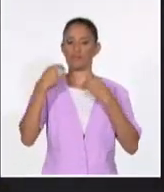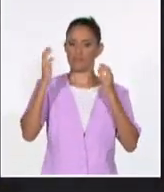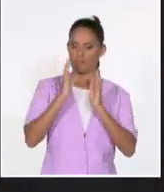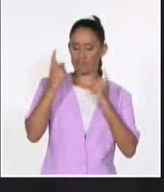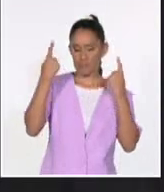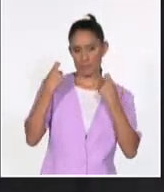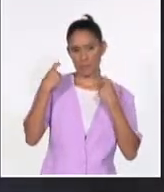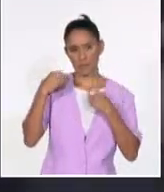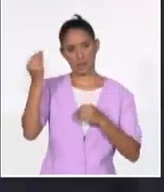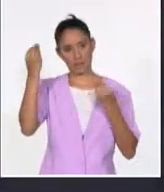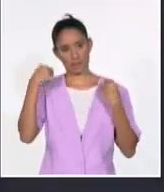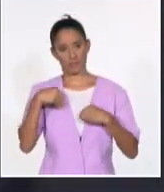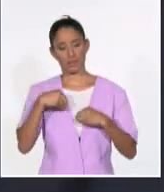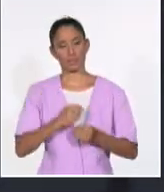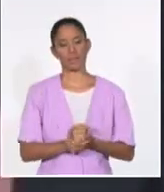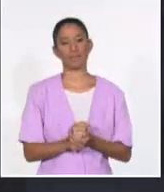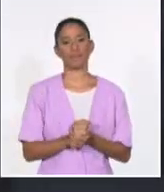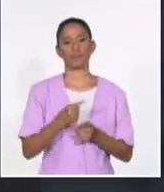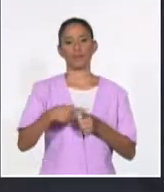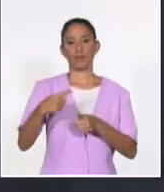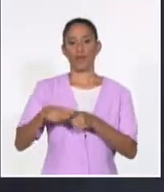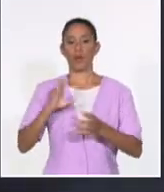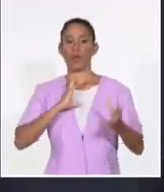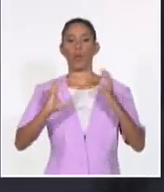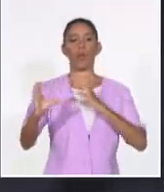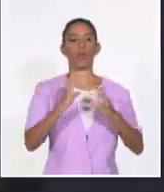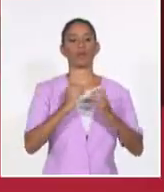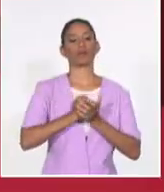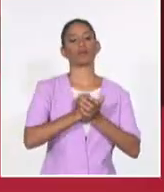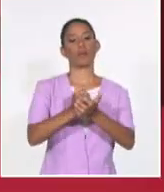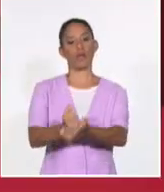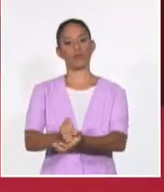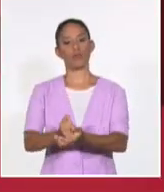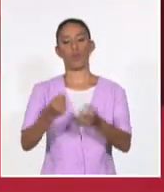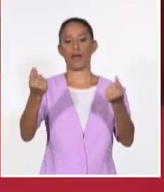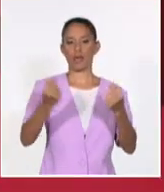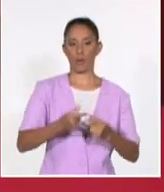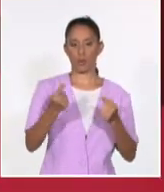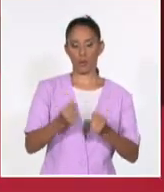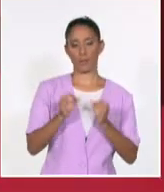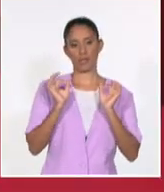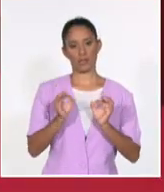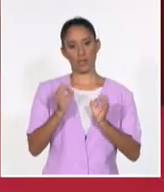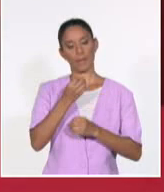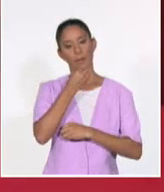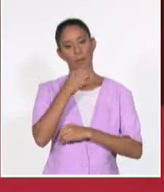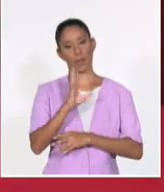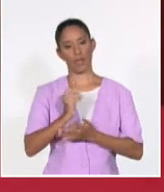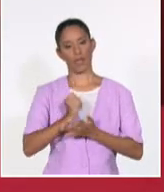cooperación no solo a nivel de comunicación, sino también a nivel económico, siempre que sea posible.